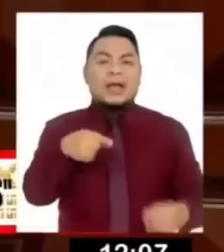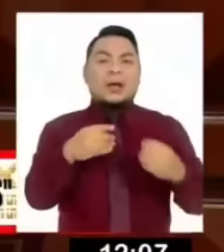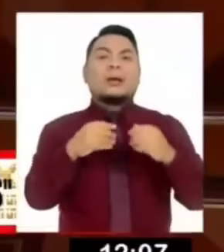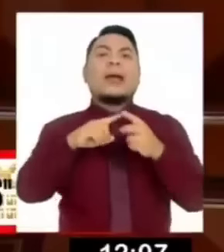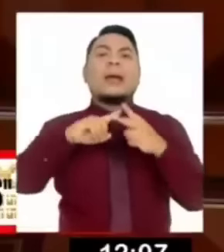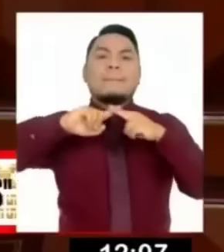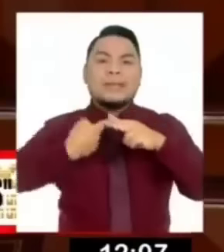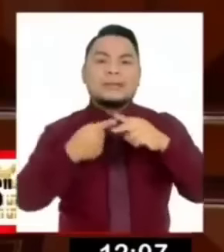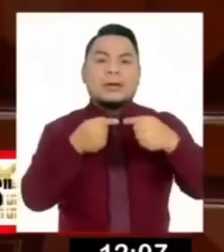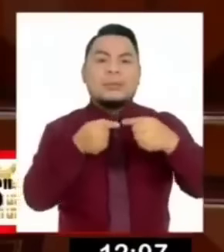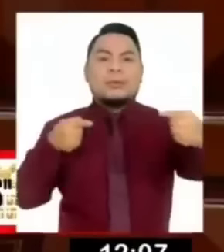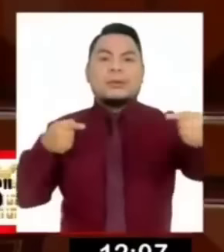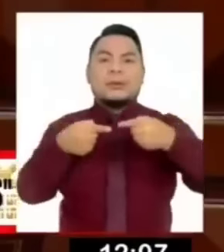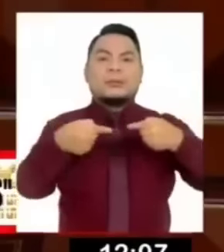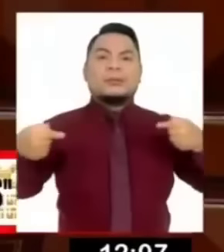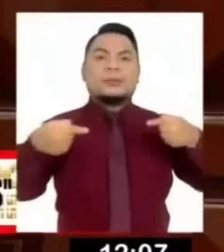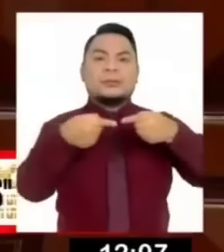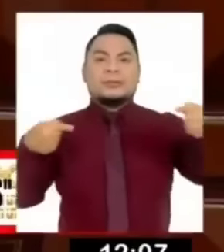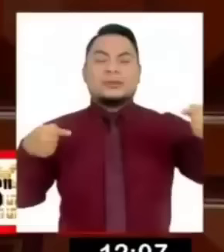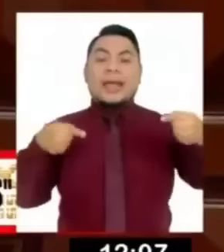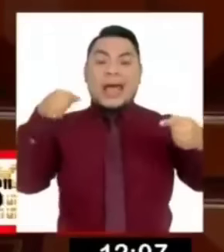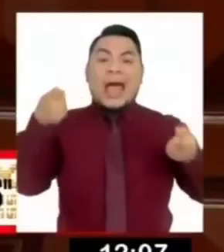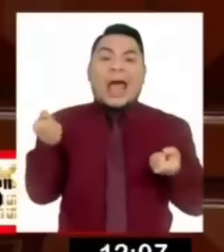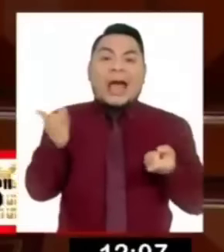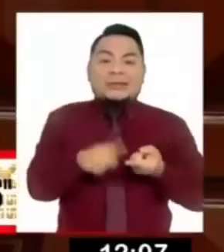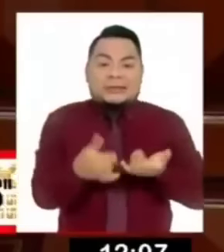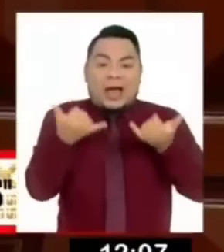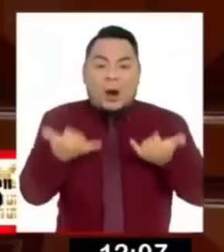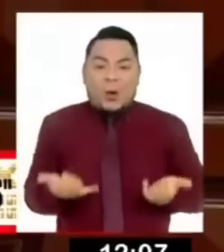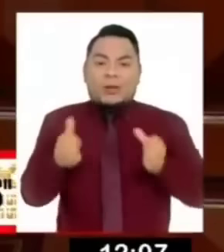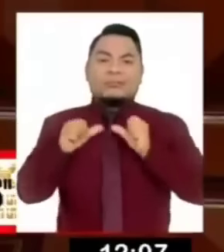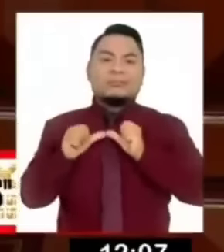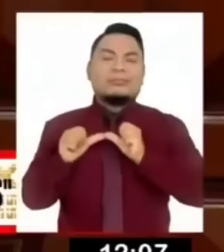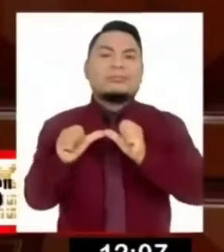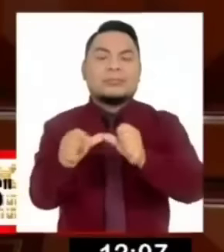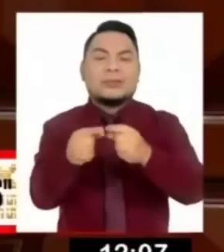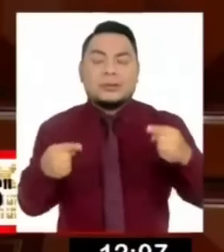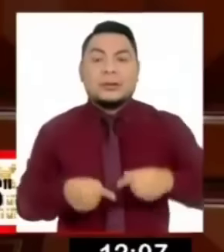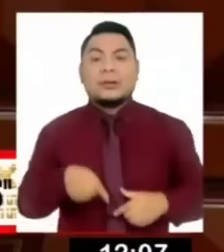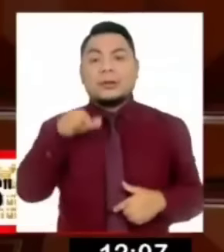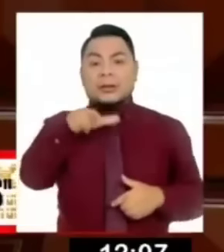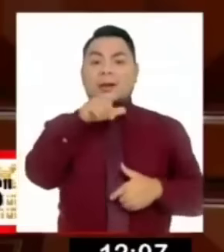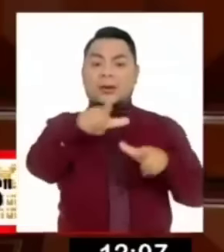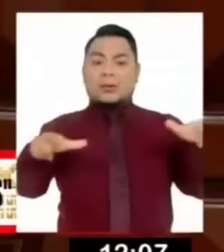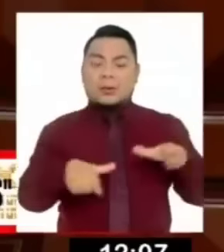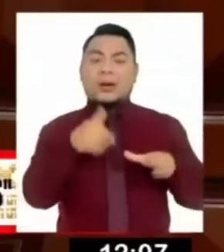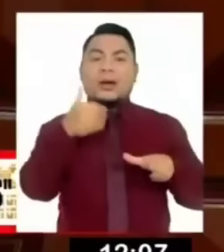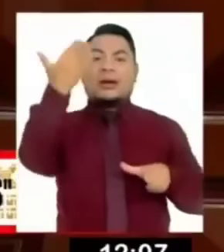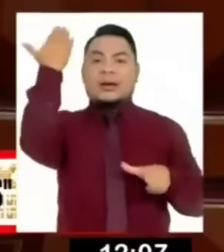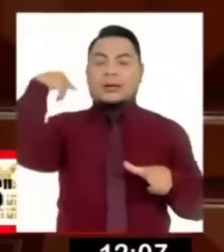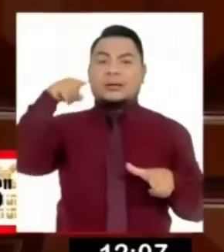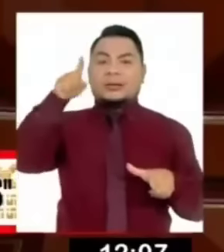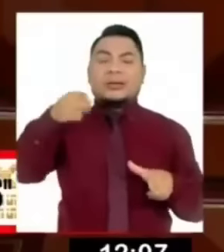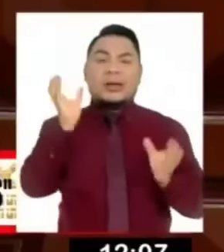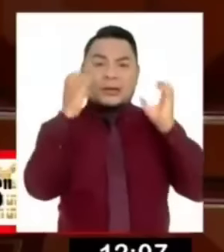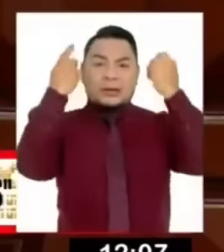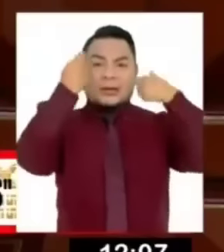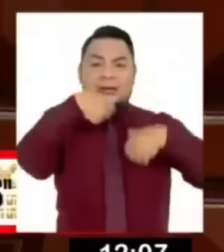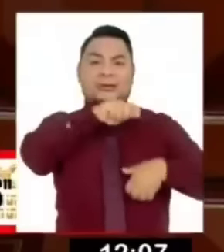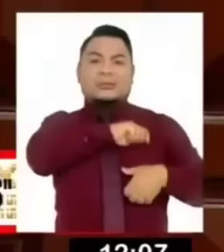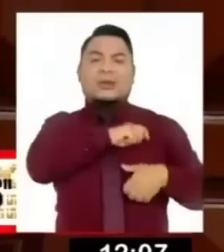hoy persisten. Los tres siglos en los que este territorio perteneció a la corona